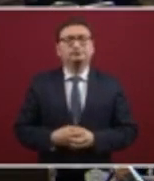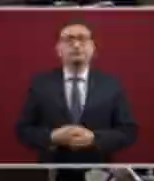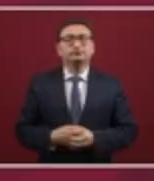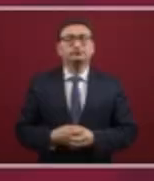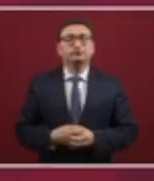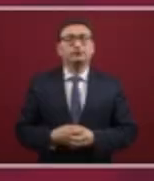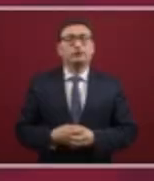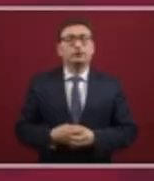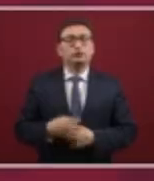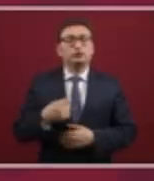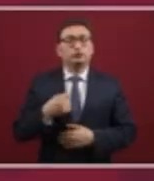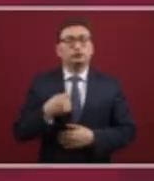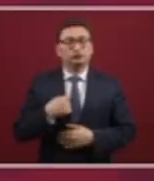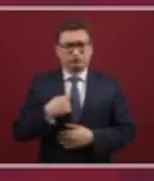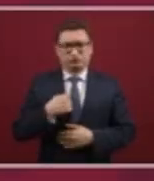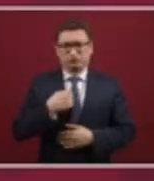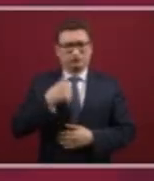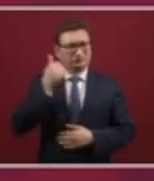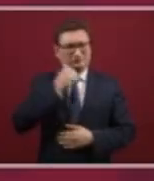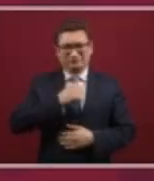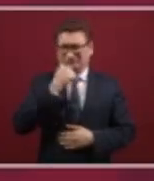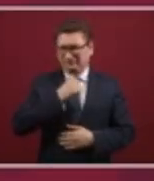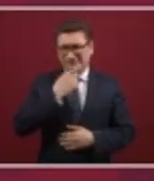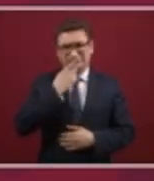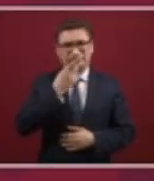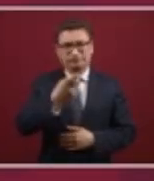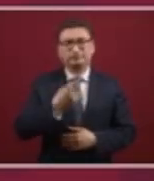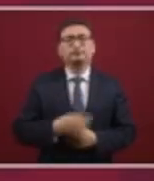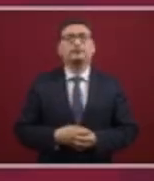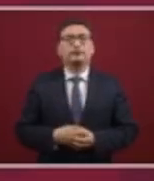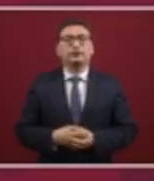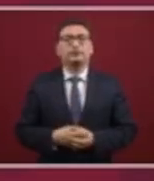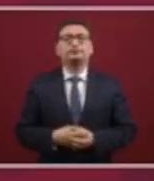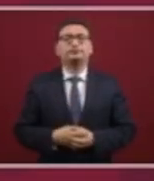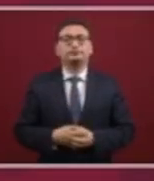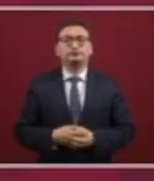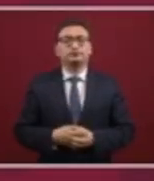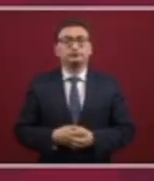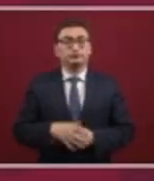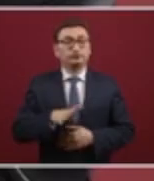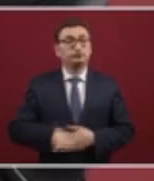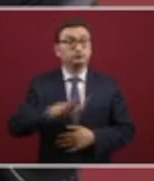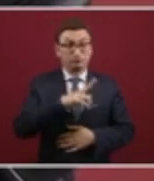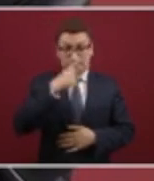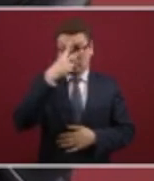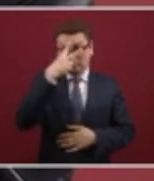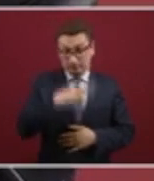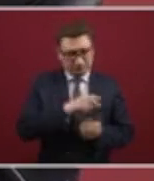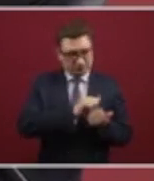Yo siempre he planteado que la fórmula para transformar a México